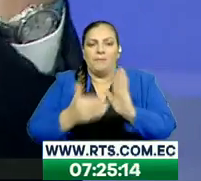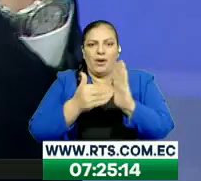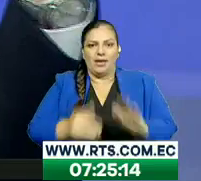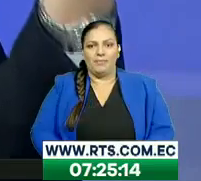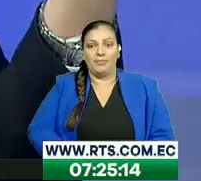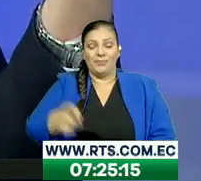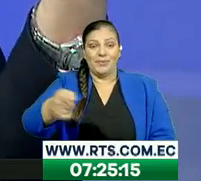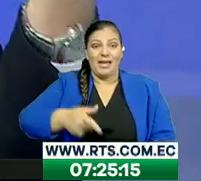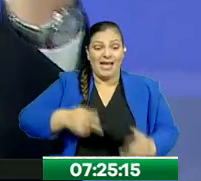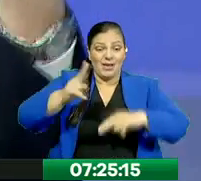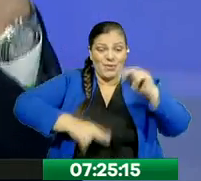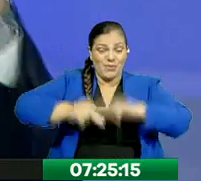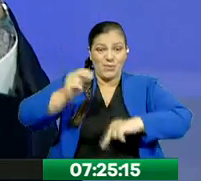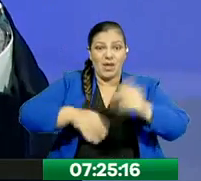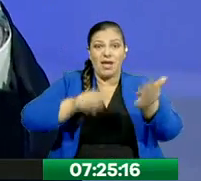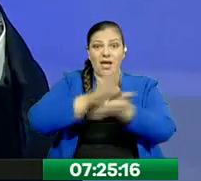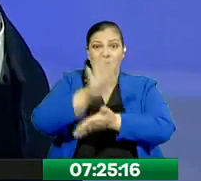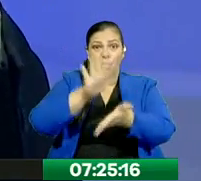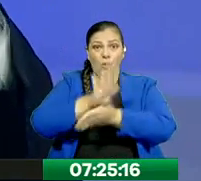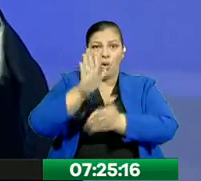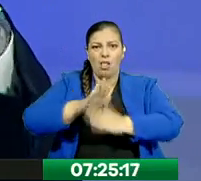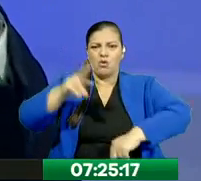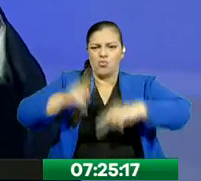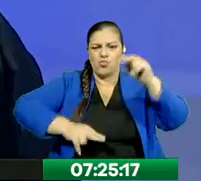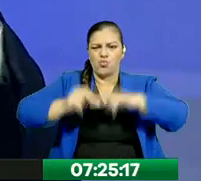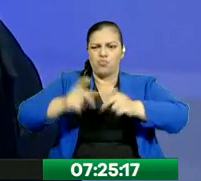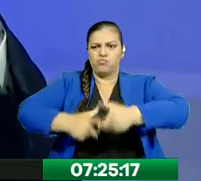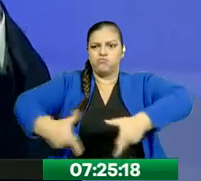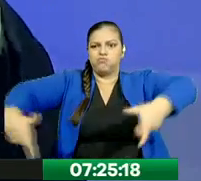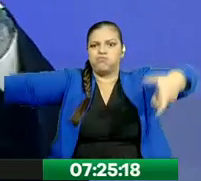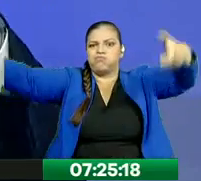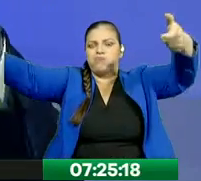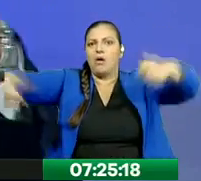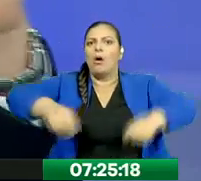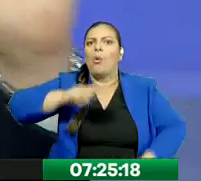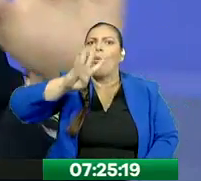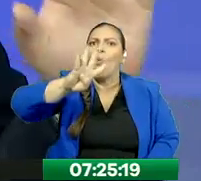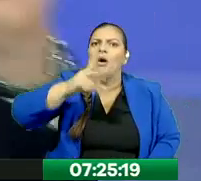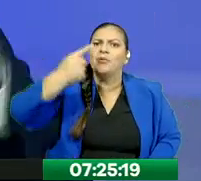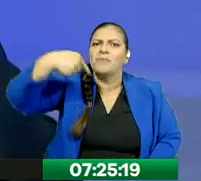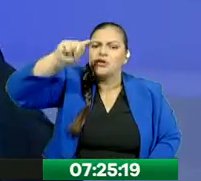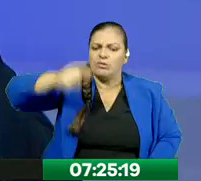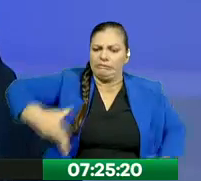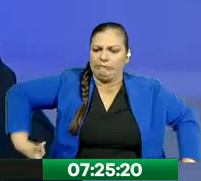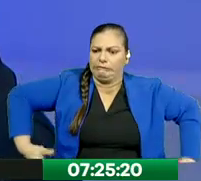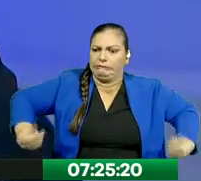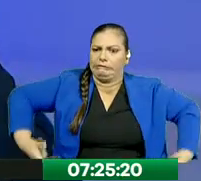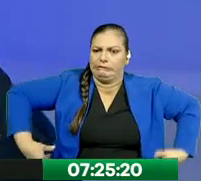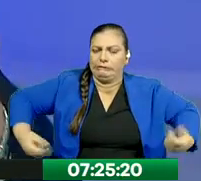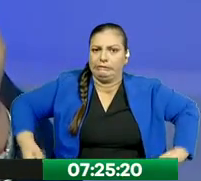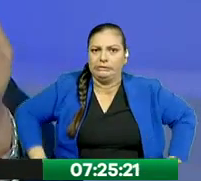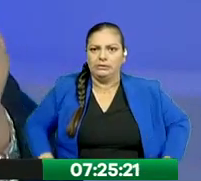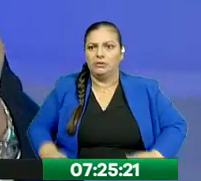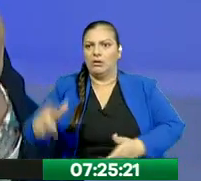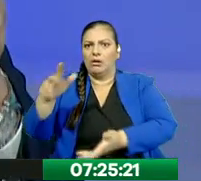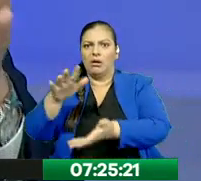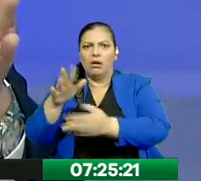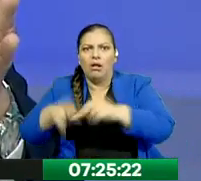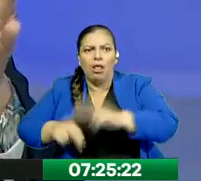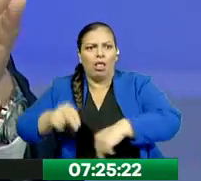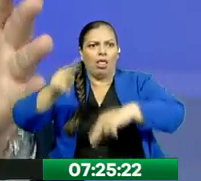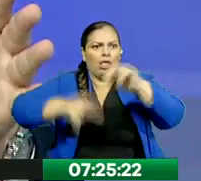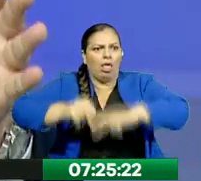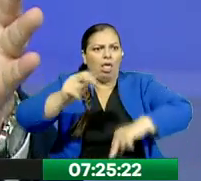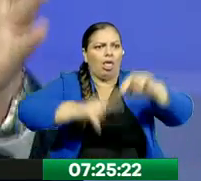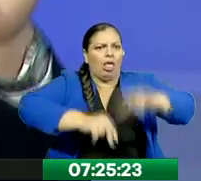escuela del milenio cuesta 4 millones, se están dejando de hacer 125 escuelas del milenio por año. Eso es por un lado. Nosotros creemos que las